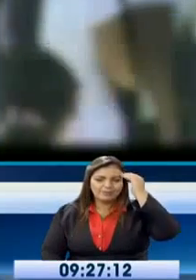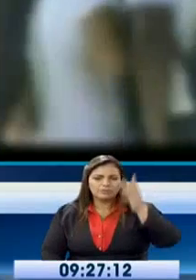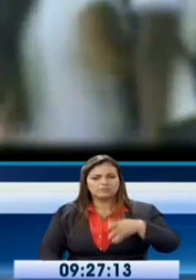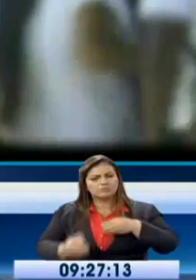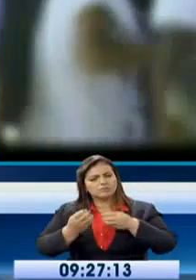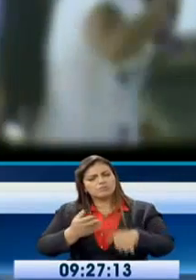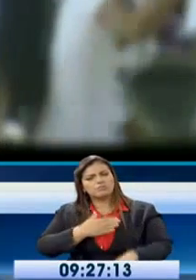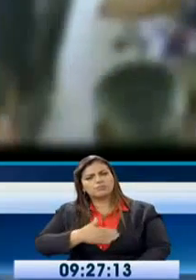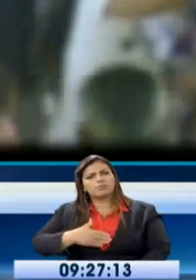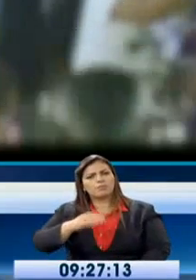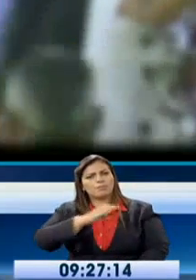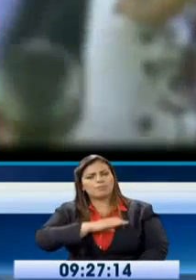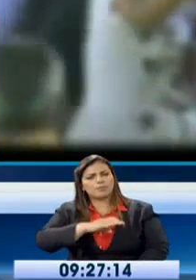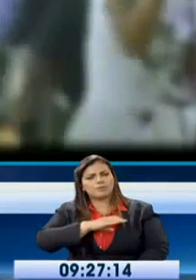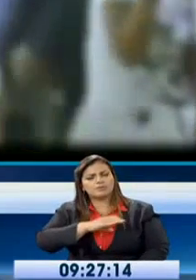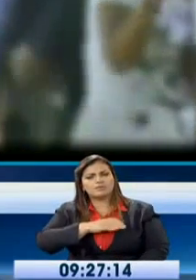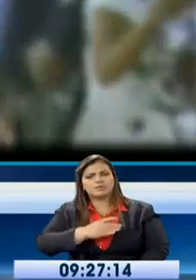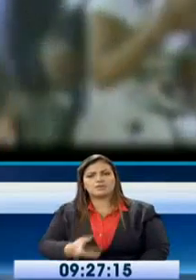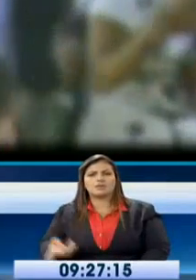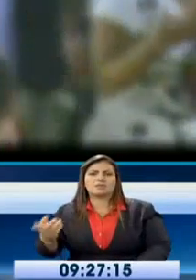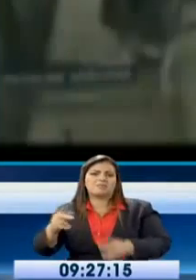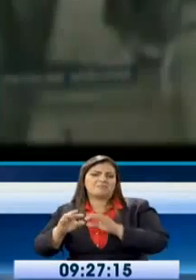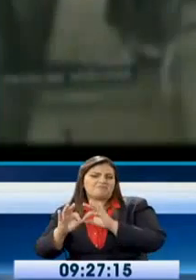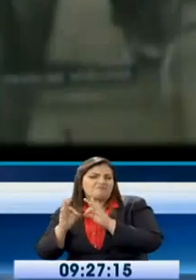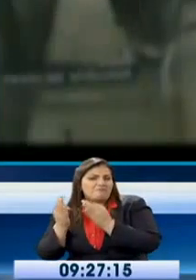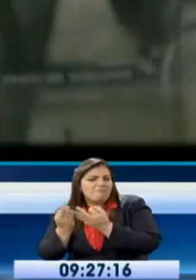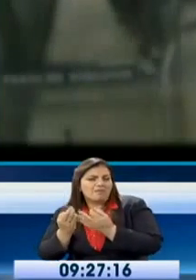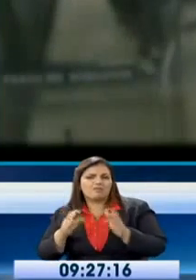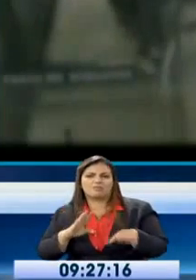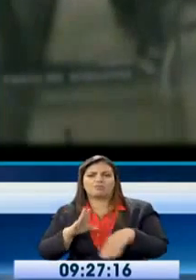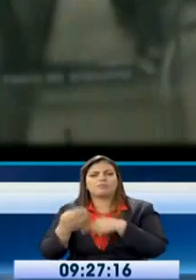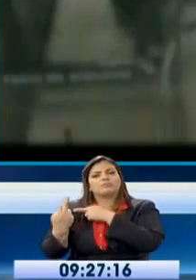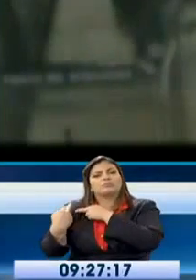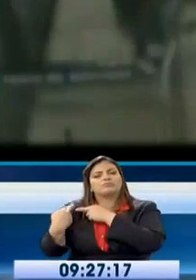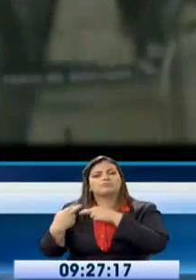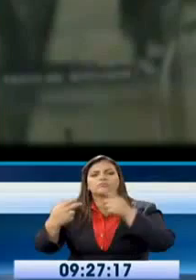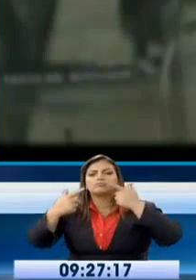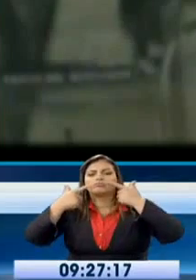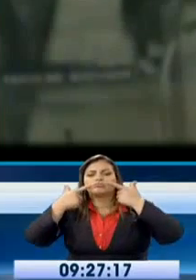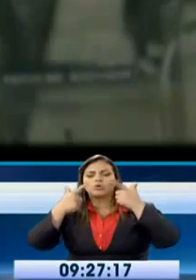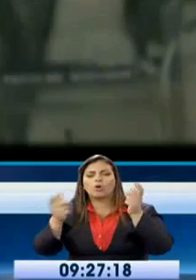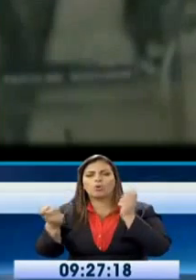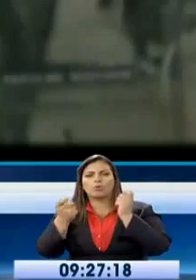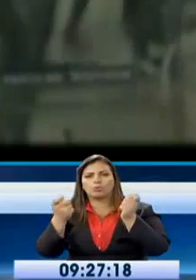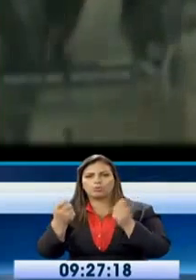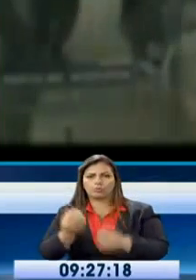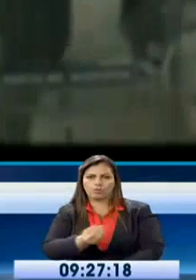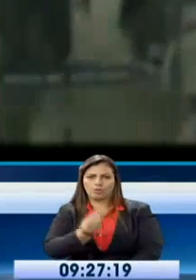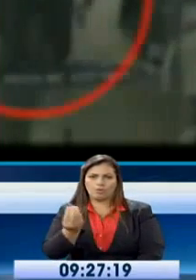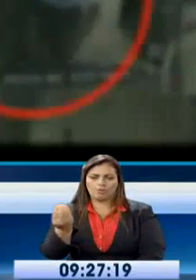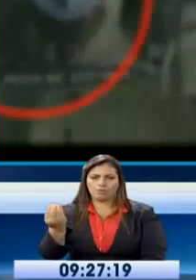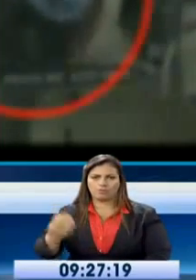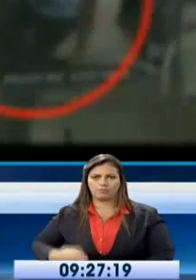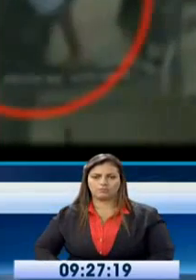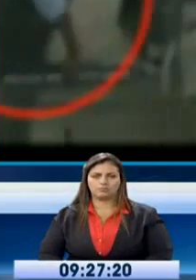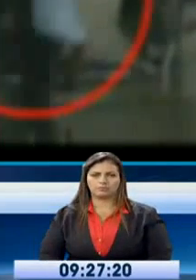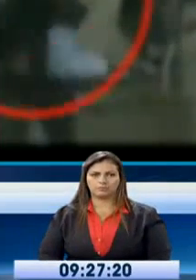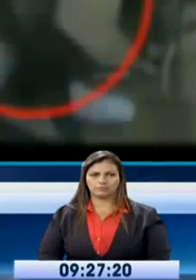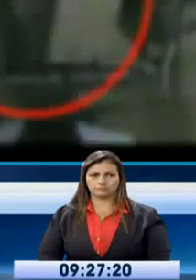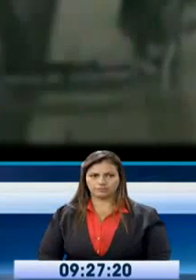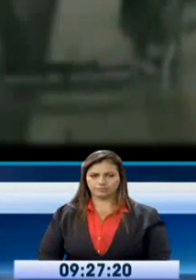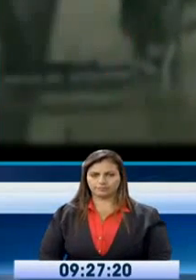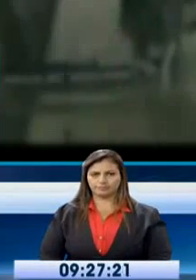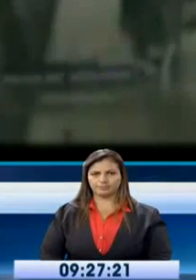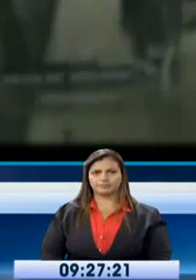también más control en casa. En todo caso, las autoridades, en este caso de la Fundación de la Metrovía, están tomando ya cartas en el asunto, están ya con